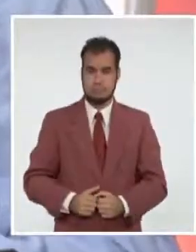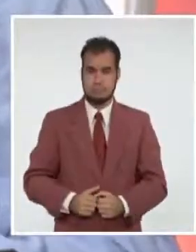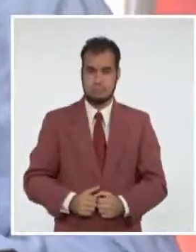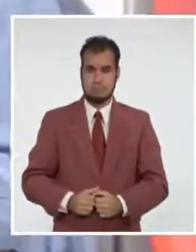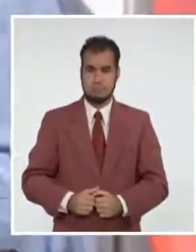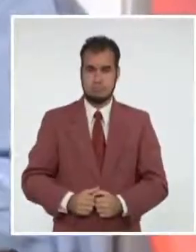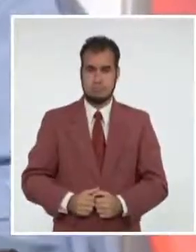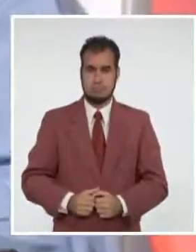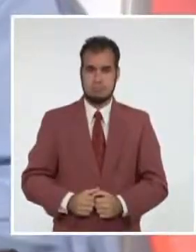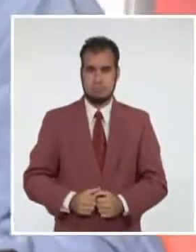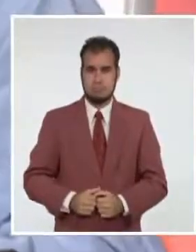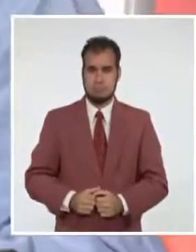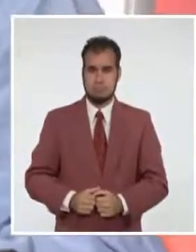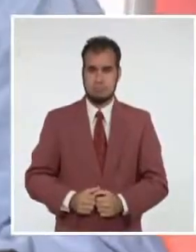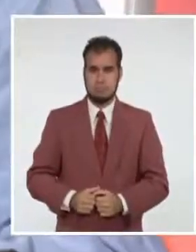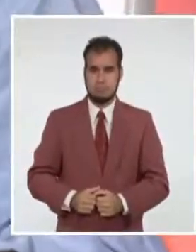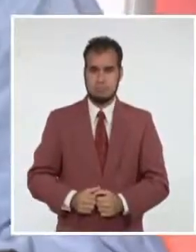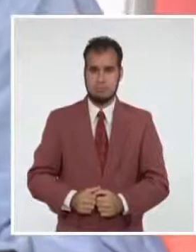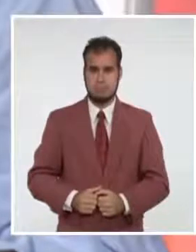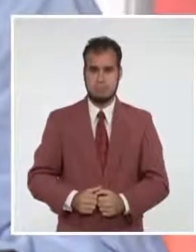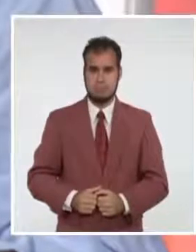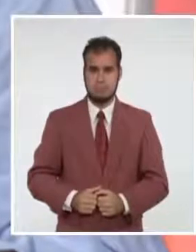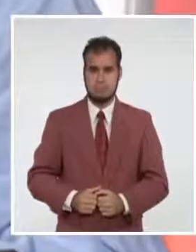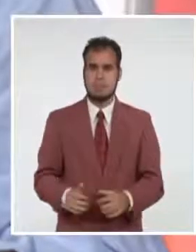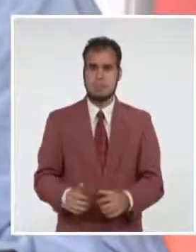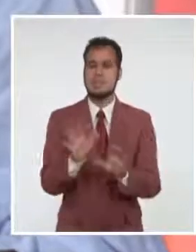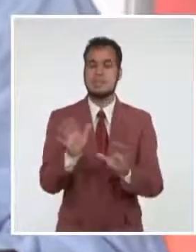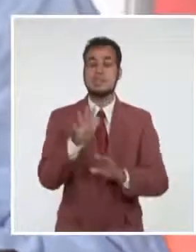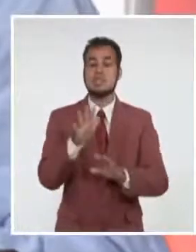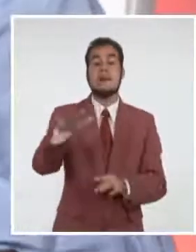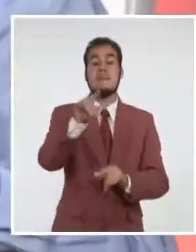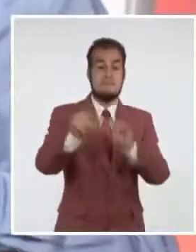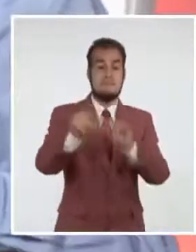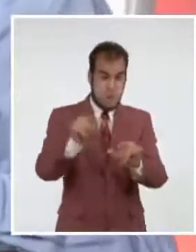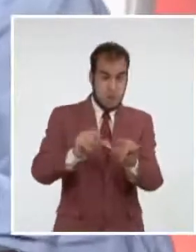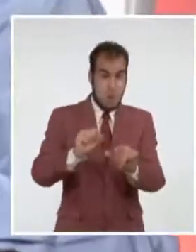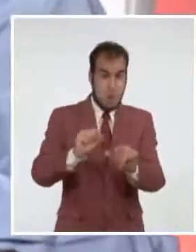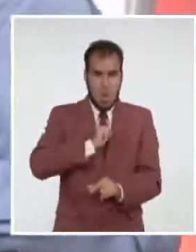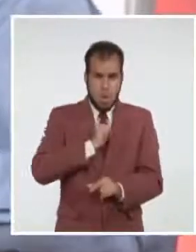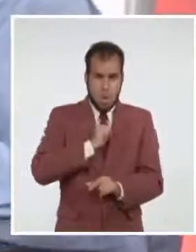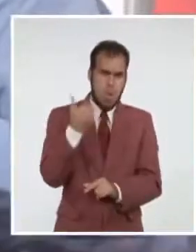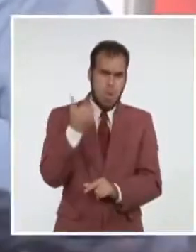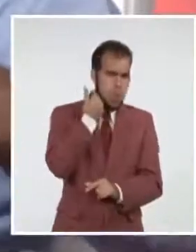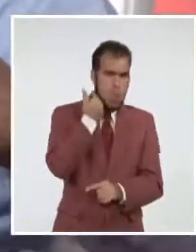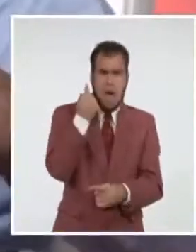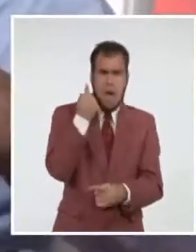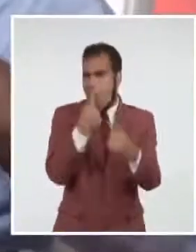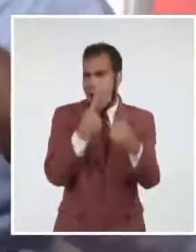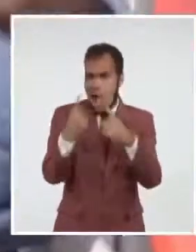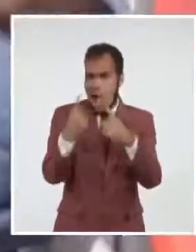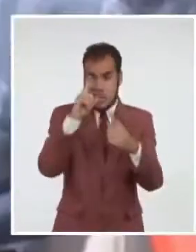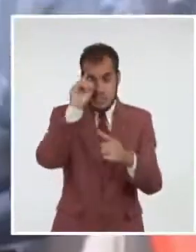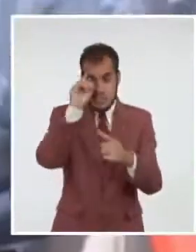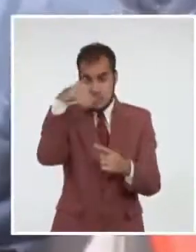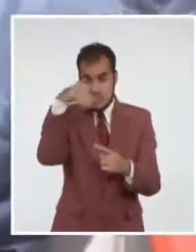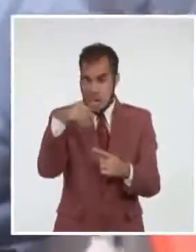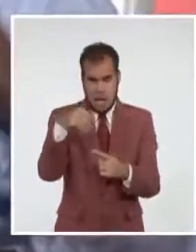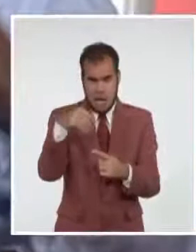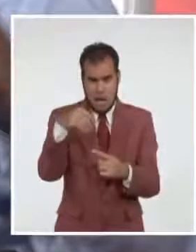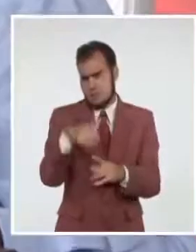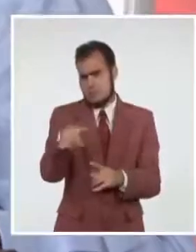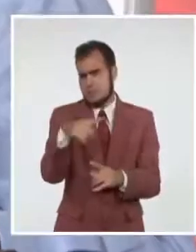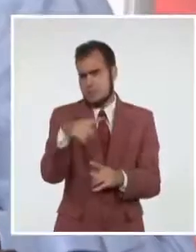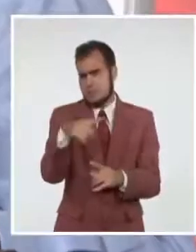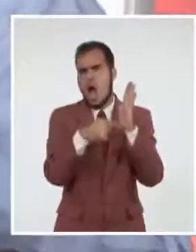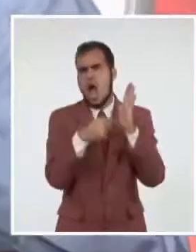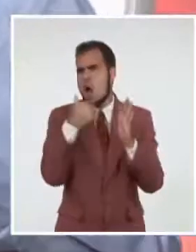Primero, todas las personas que tienen un síntoma de la enfermedad característico y saben que eso se ha abierto. Inicialmente fueron